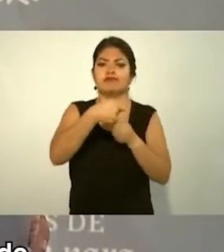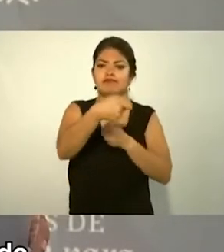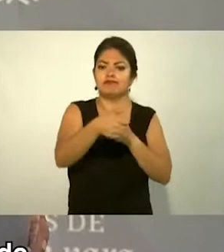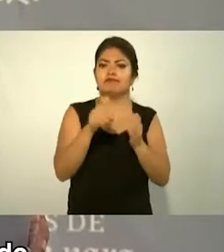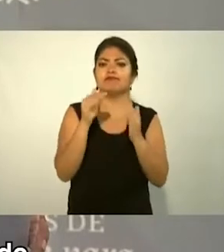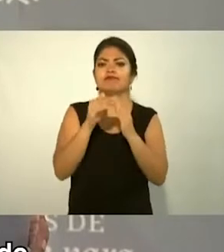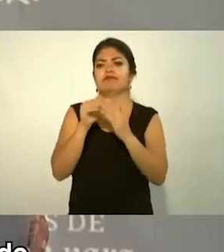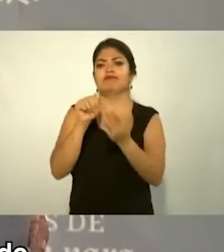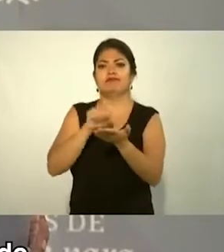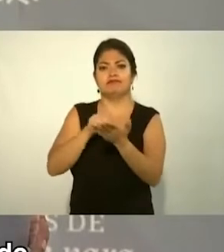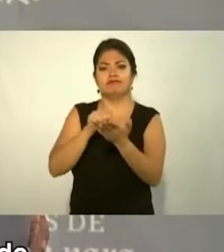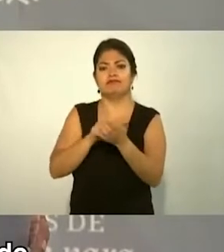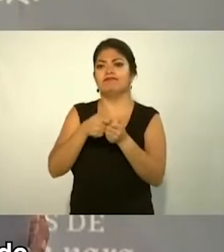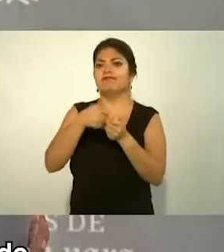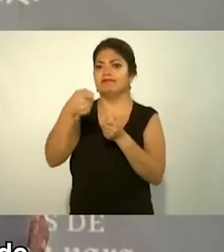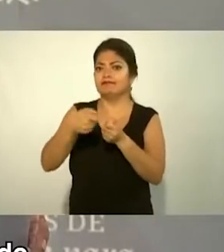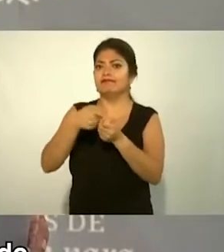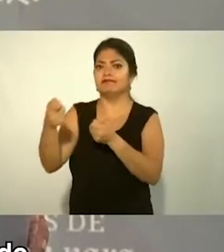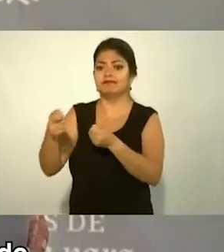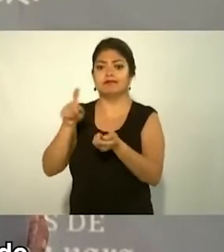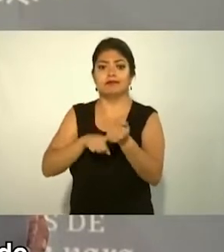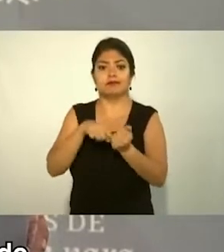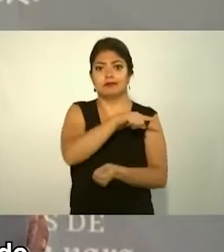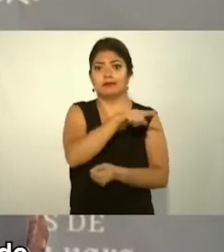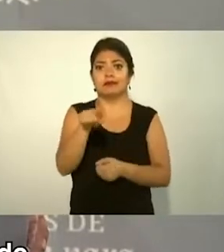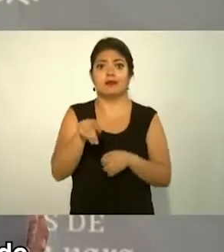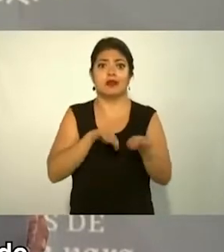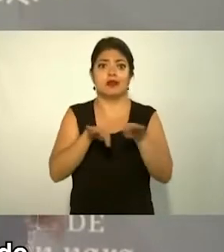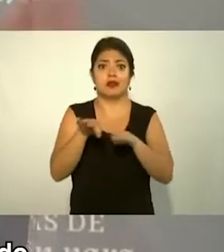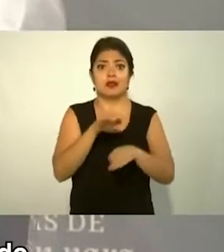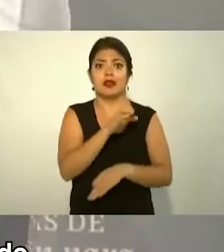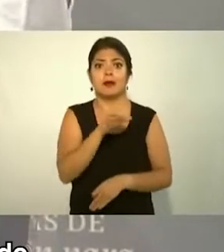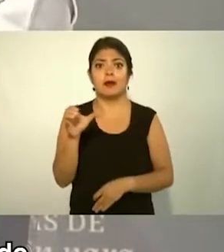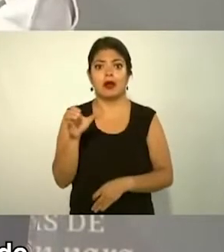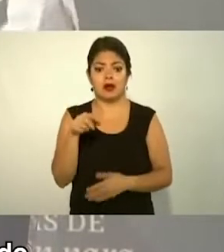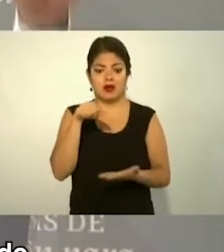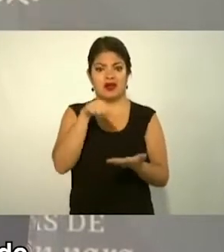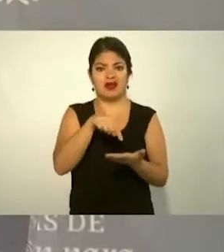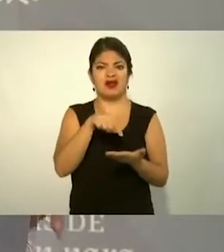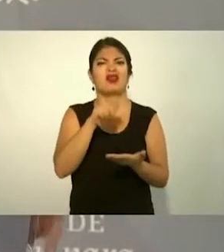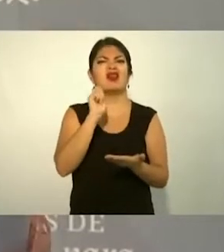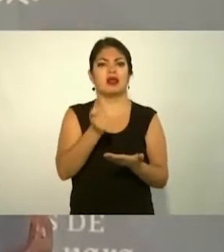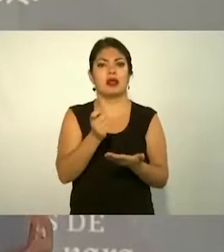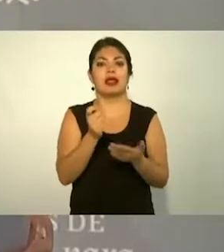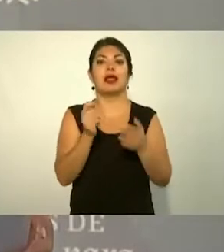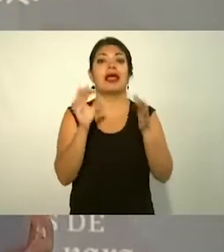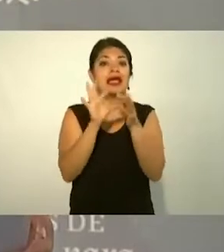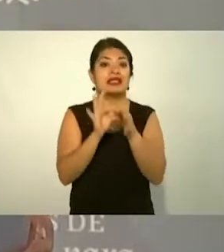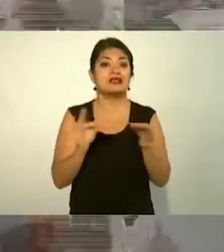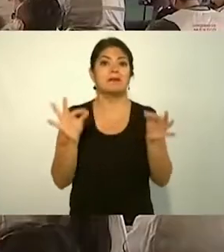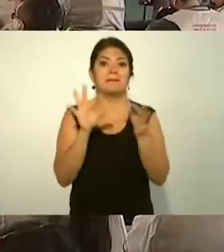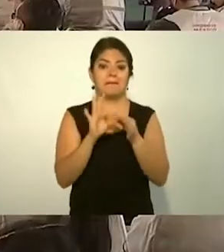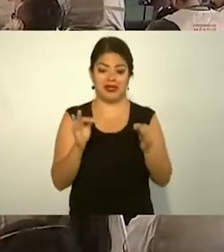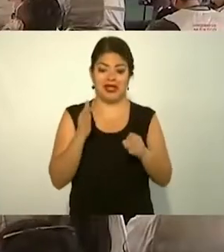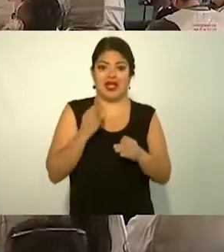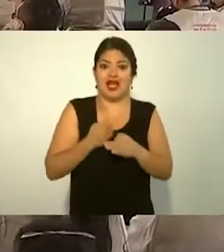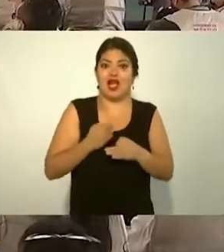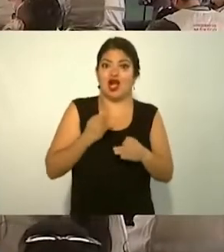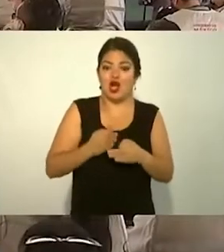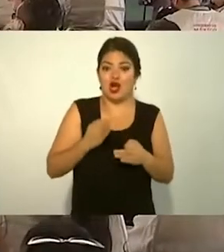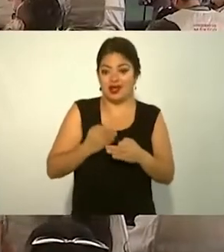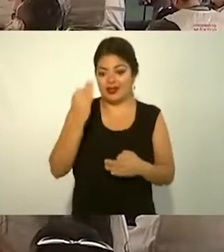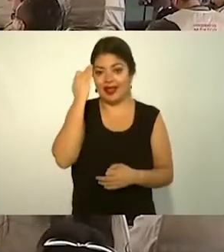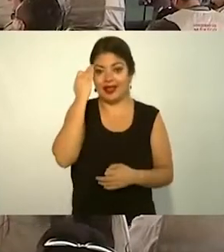productores del campo, explicando esta situación